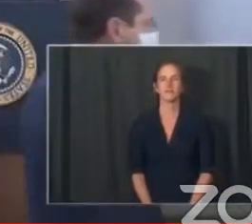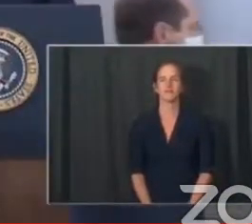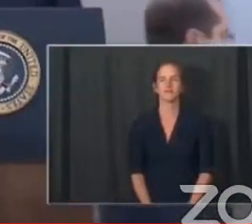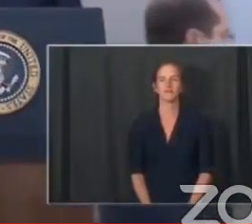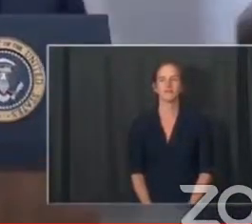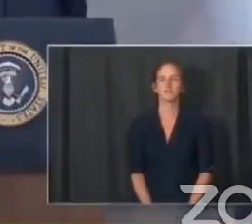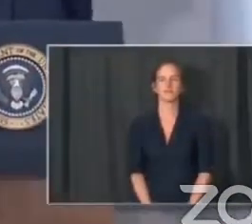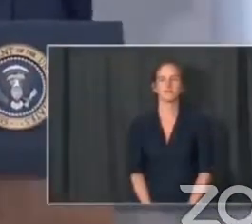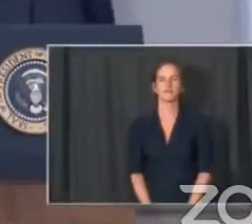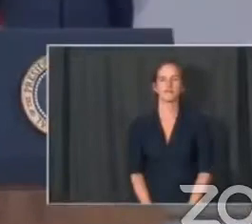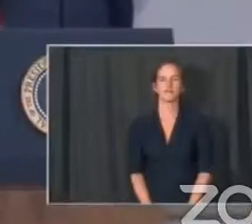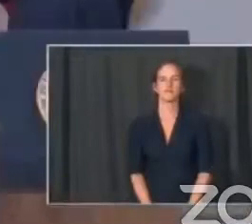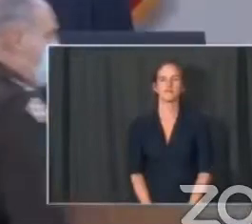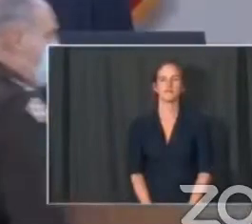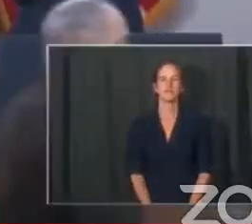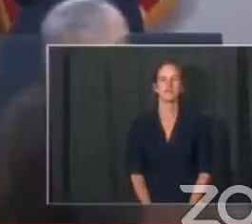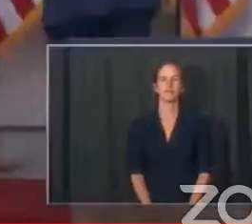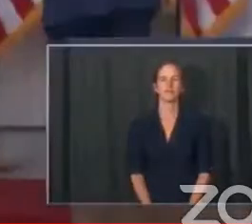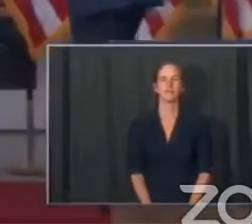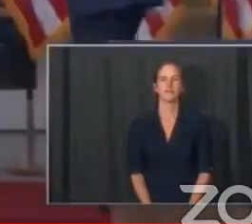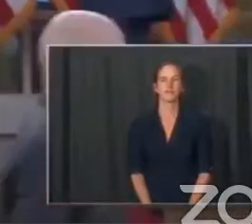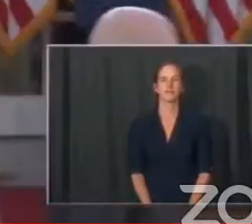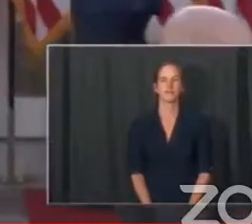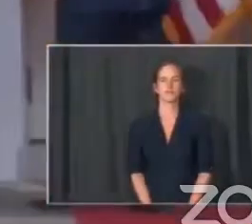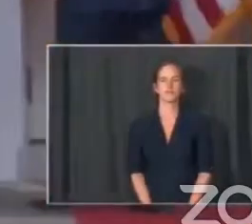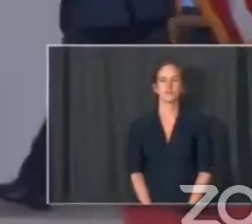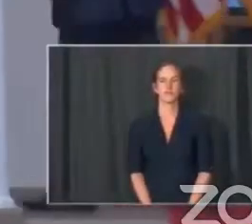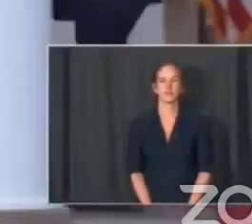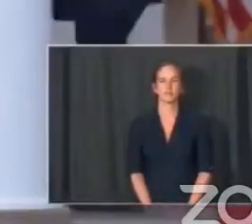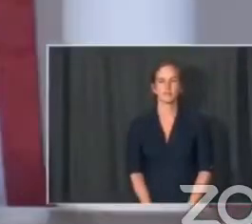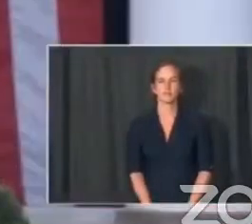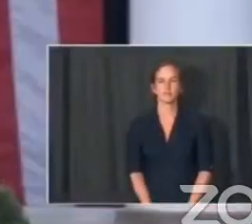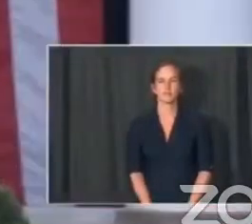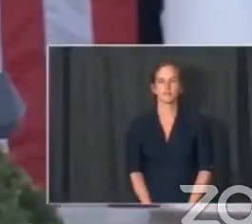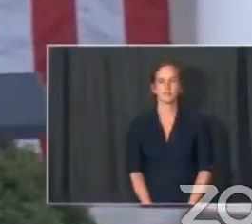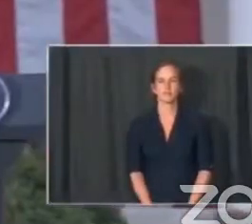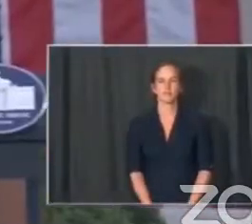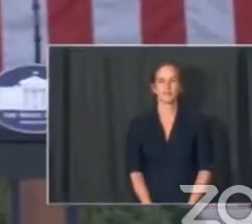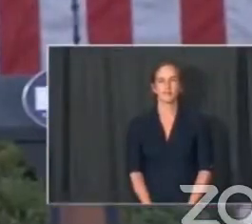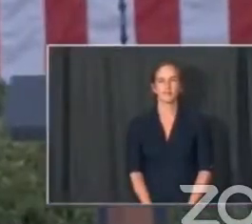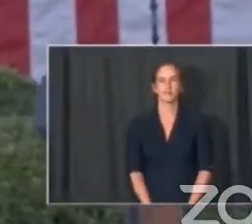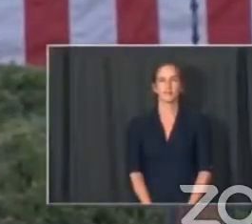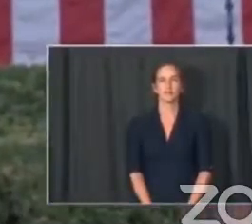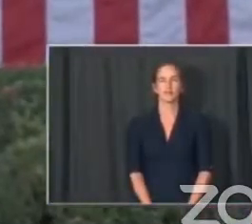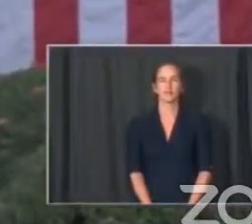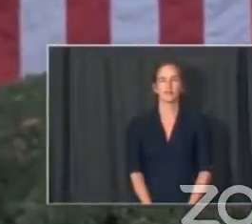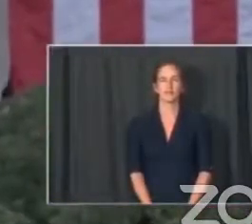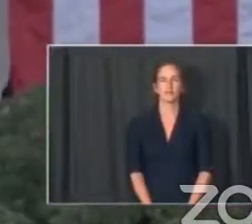con nosotros en Noticias Traducidas.